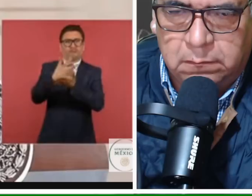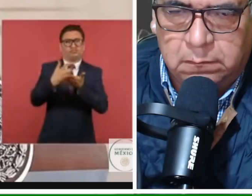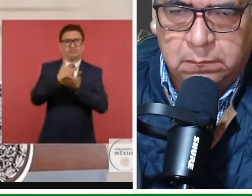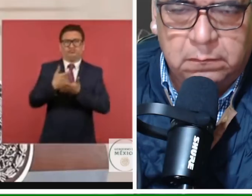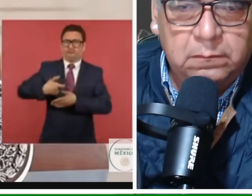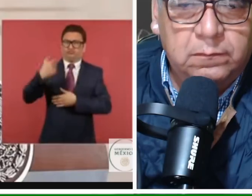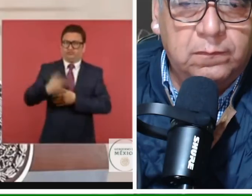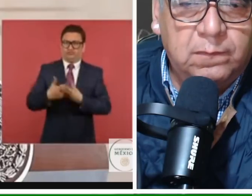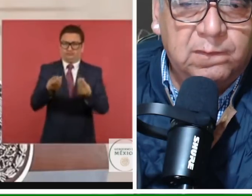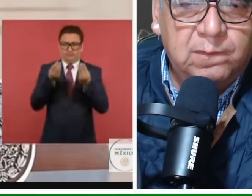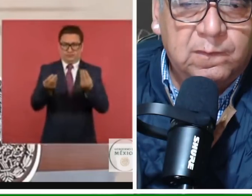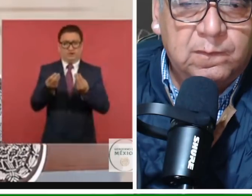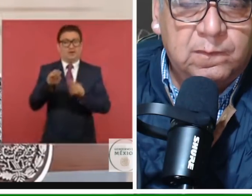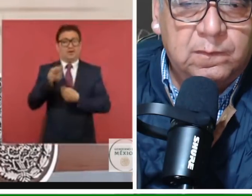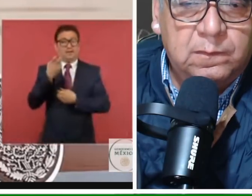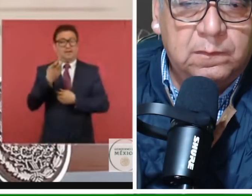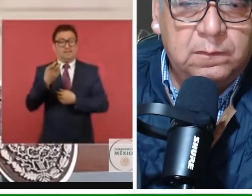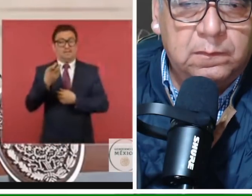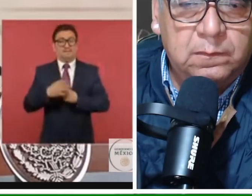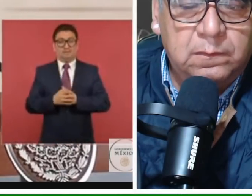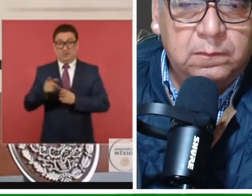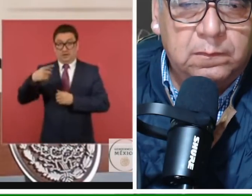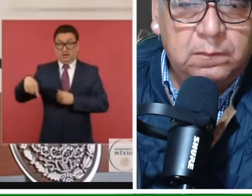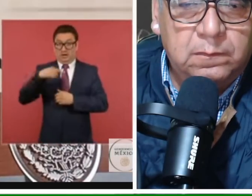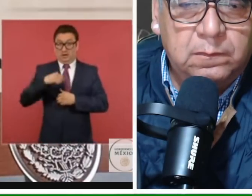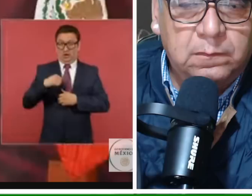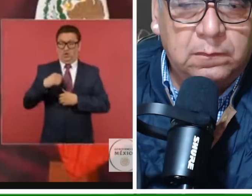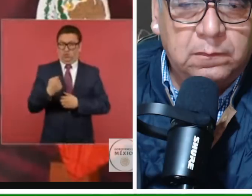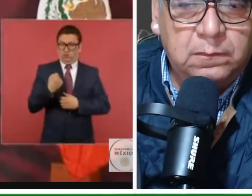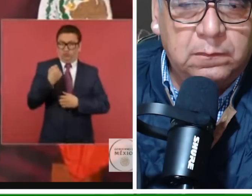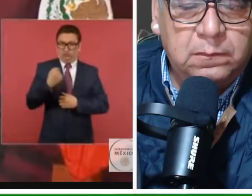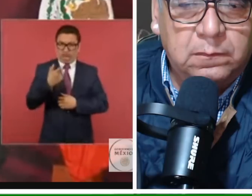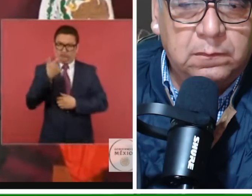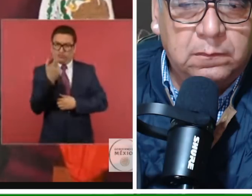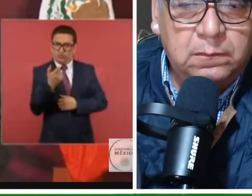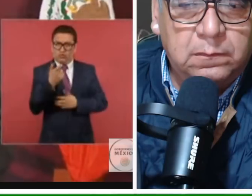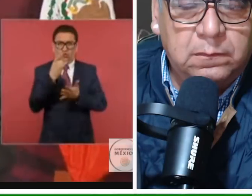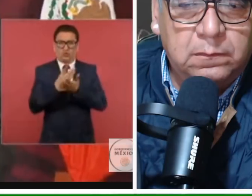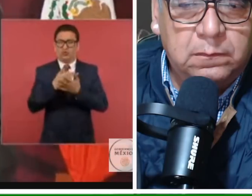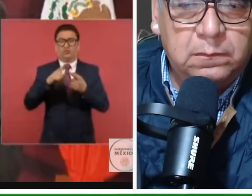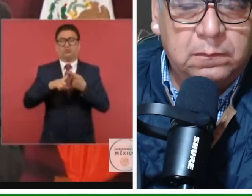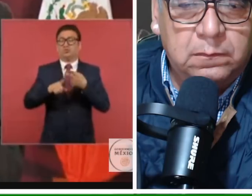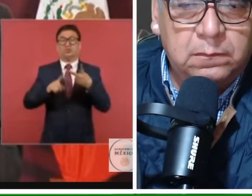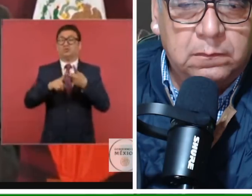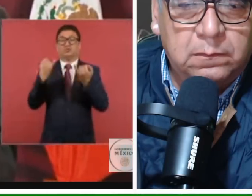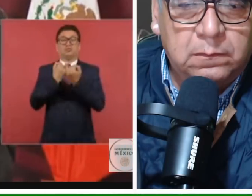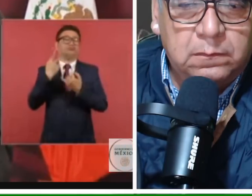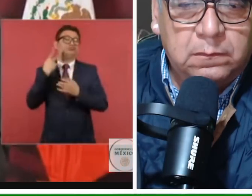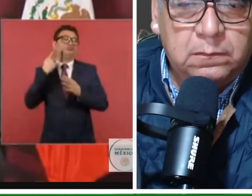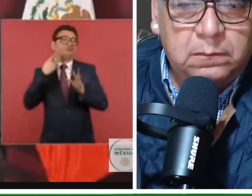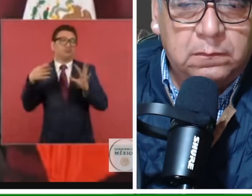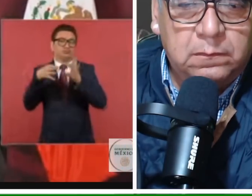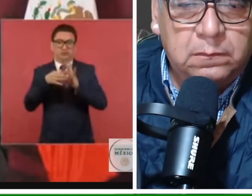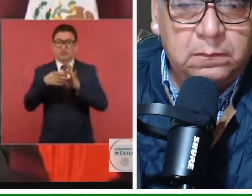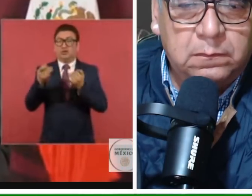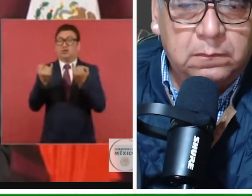Y no solo poder económico, sino también político, manejo